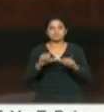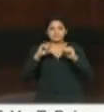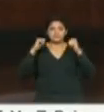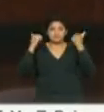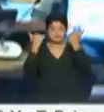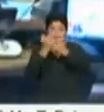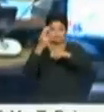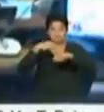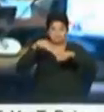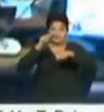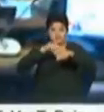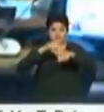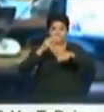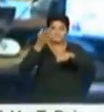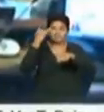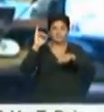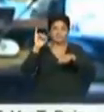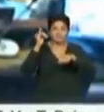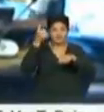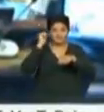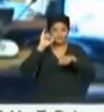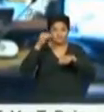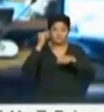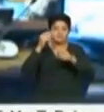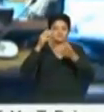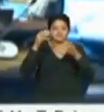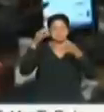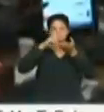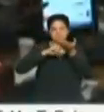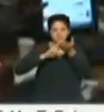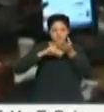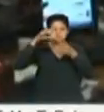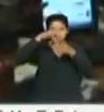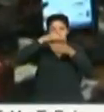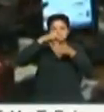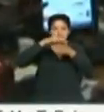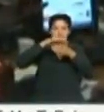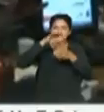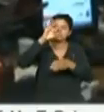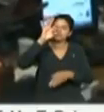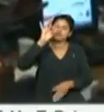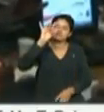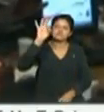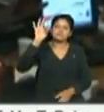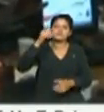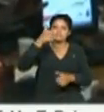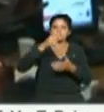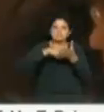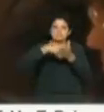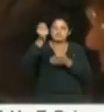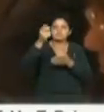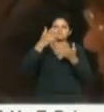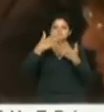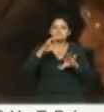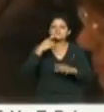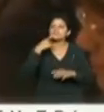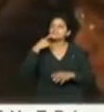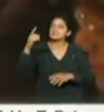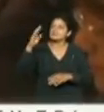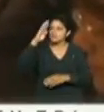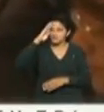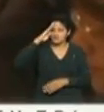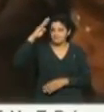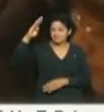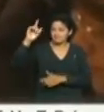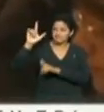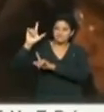aprobó este jueves con 89 votos afirmativos y 31 negativos el proyecto de ley de fortalecimiento a los regímenes especiales de